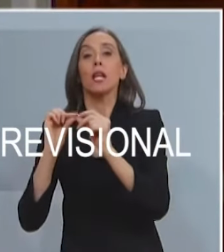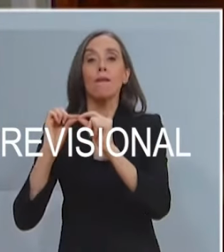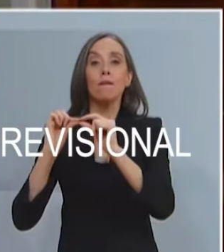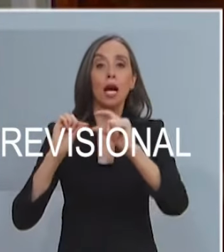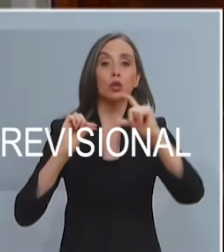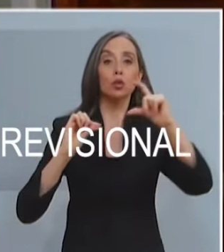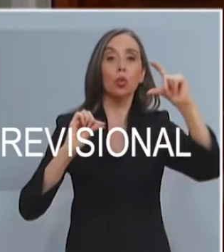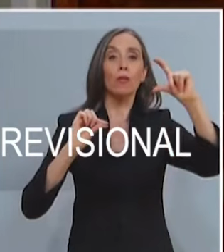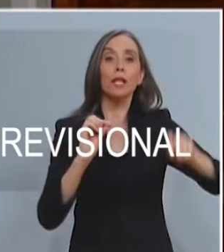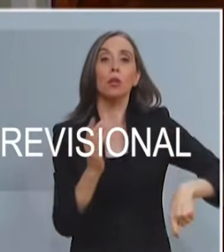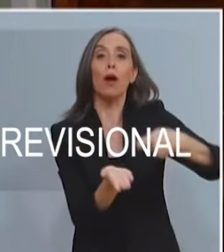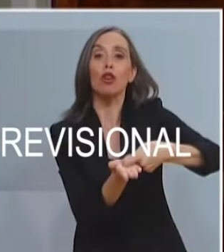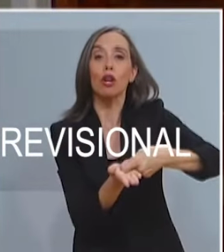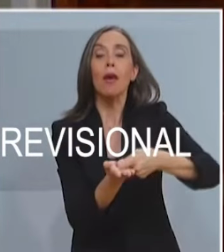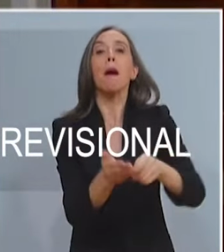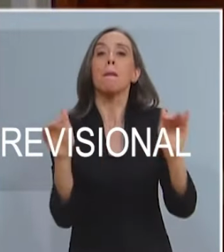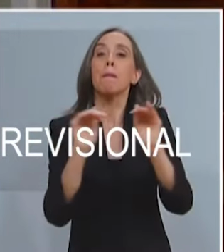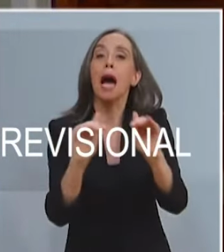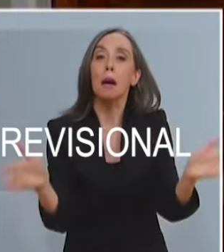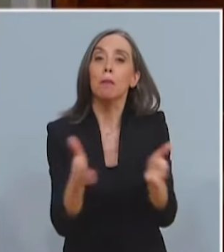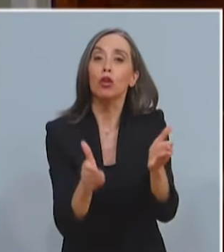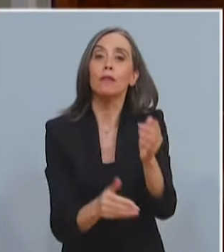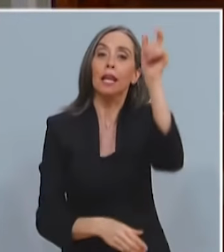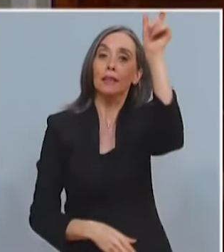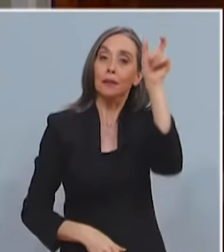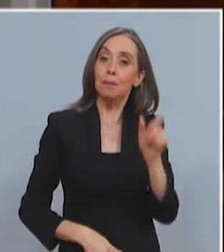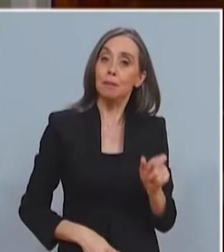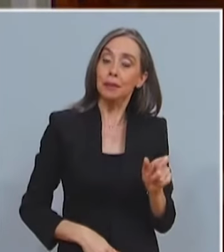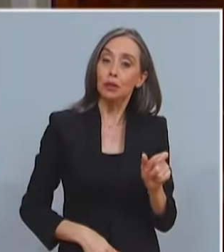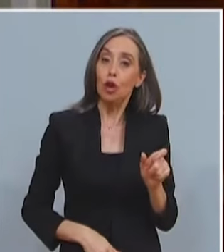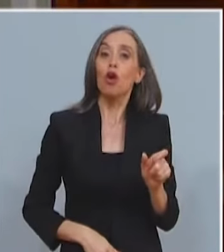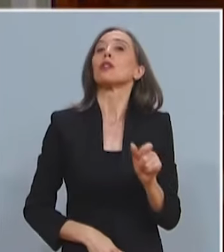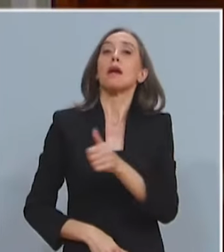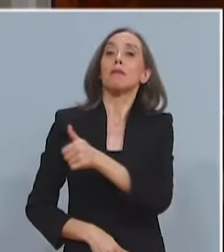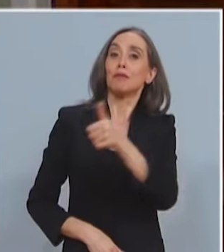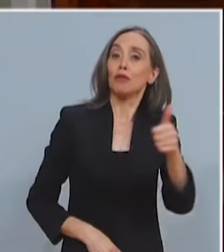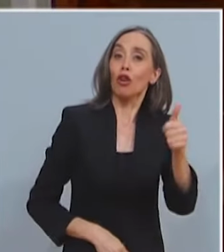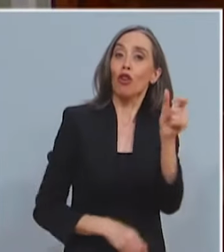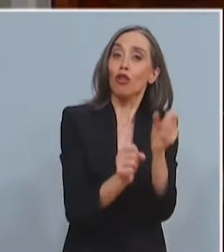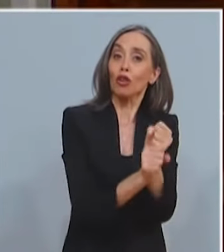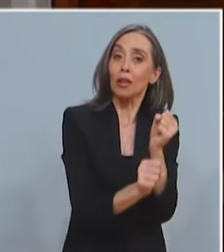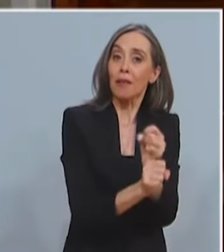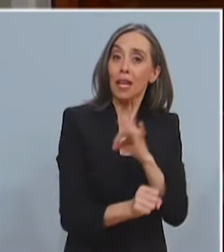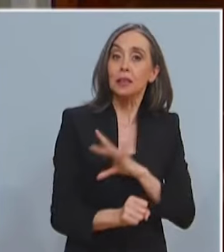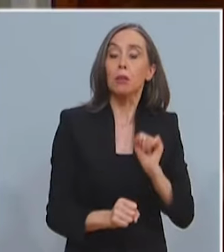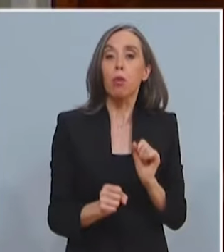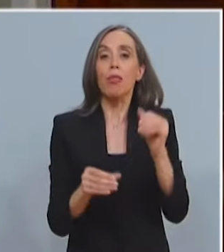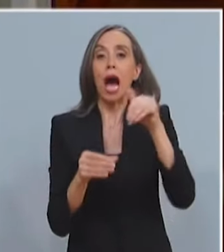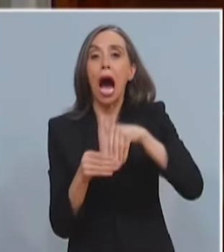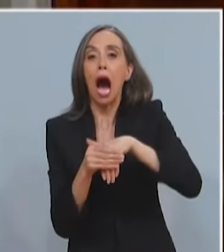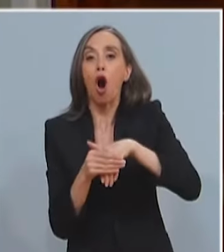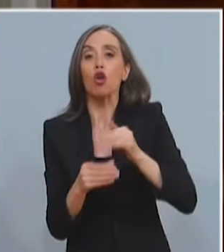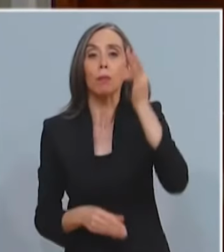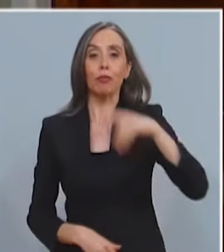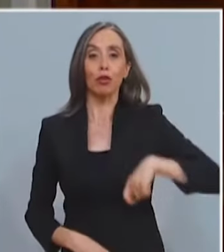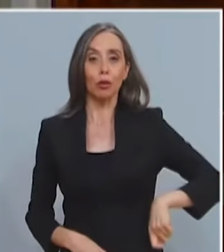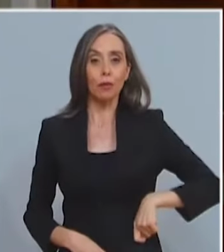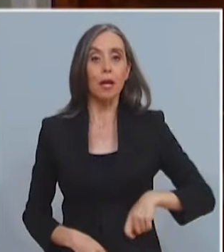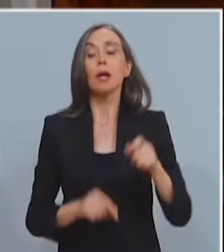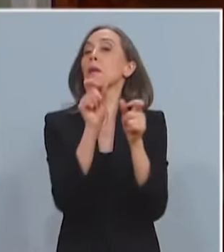de incentivar el ahorro previsional de todos los trabajadores chilenos los adultos mayores